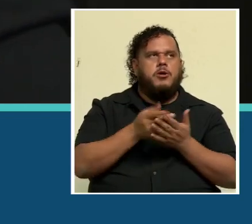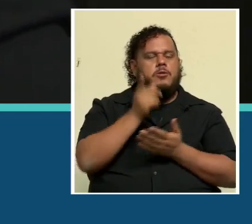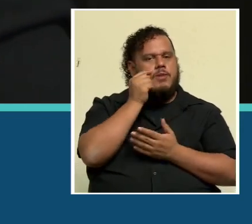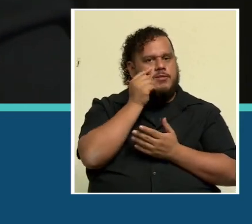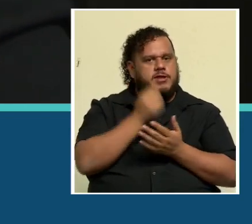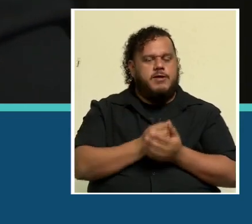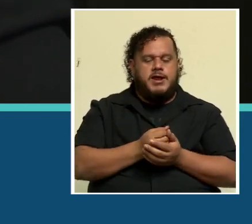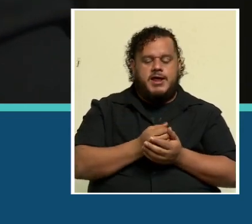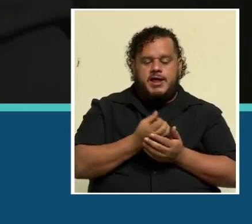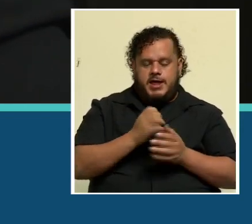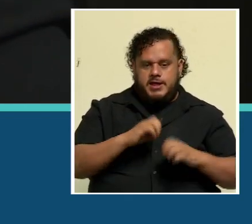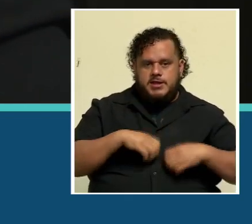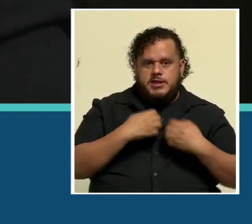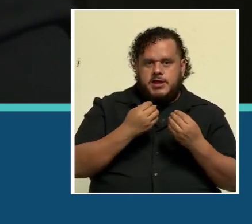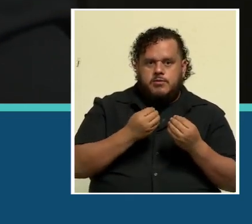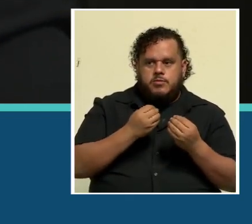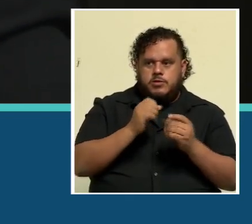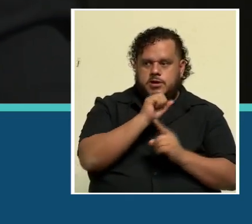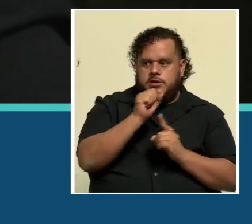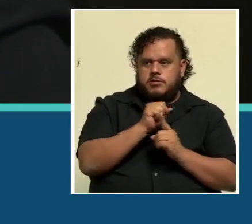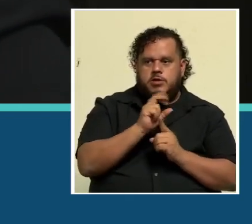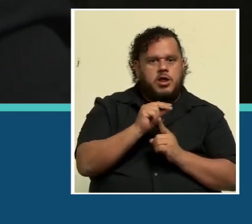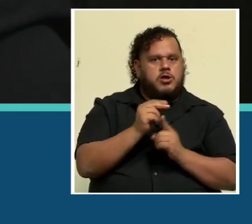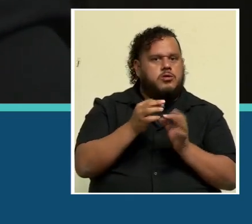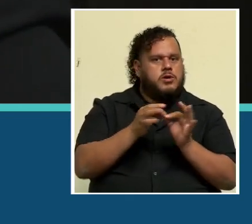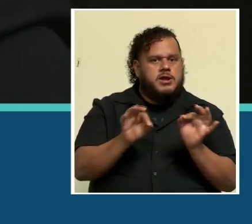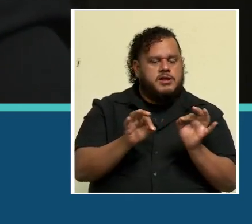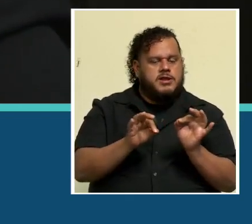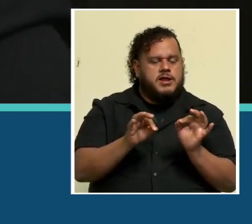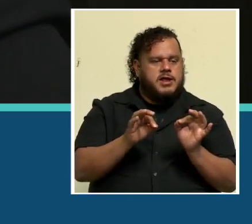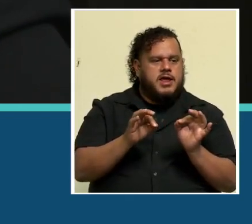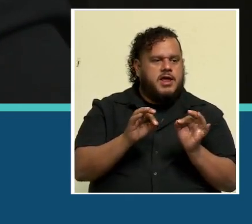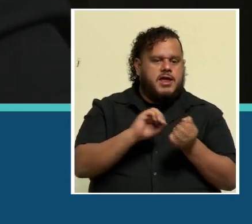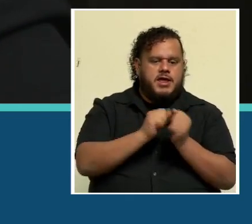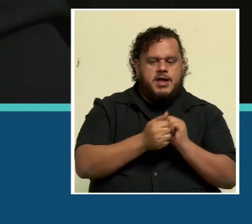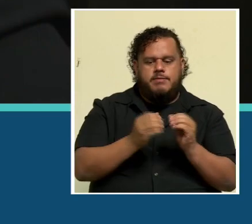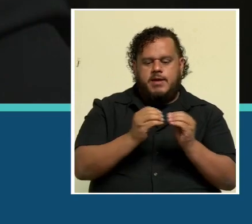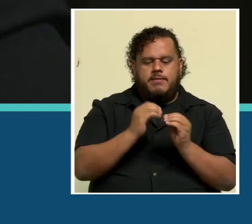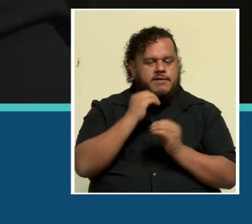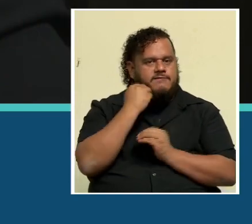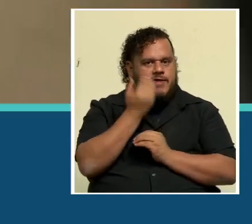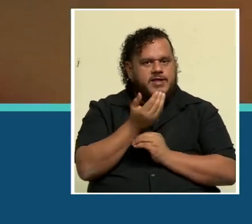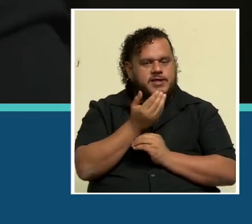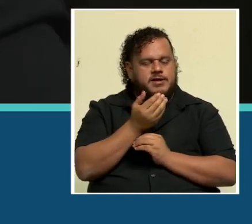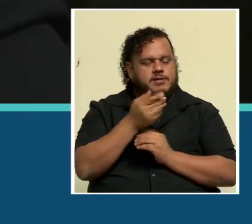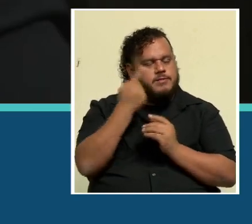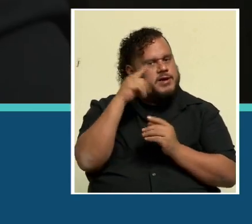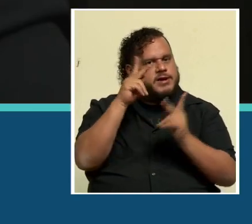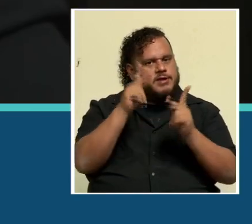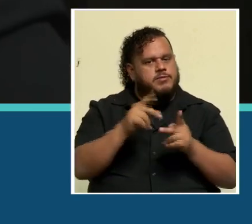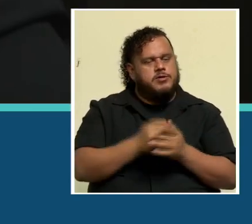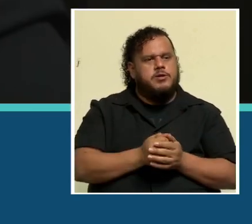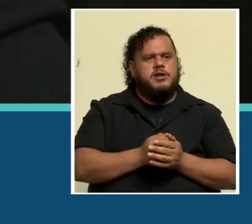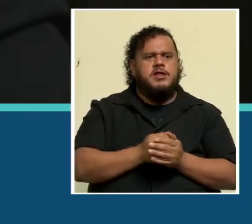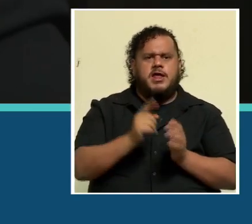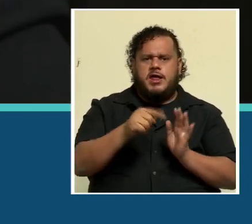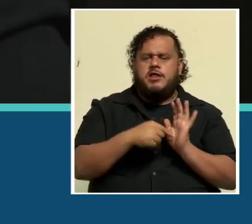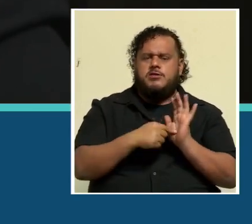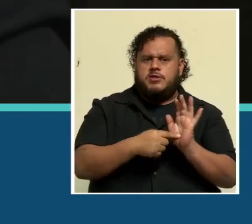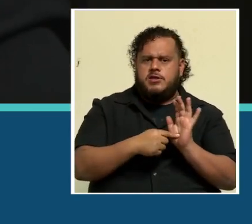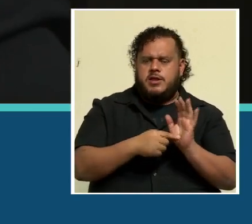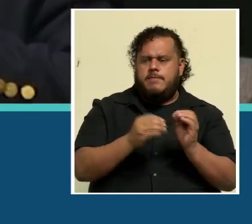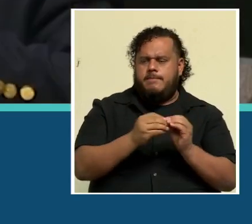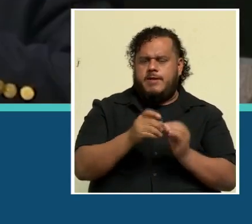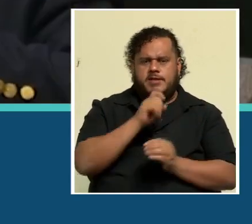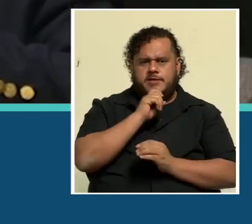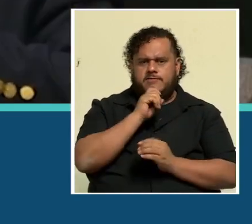hecho de que existan muchas opciones no necesariamente garantiza que sea más fácil para las personas, ¿verdad? Más bien les está resultando cada vez más